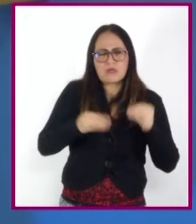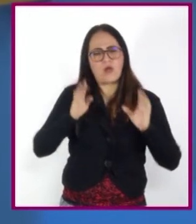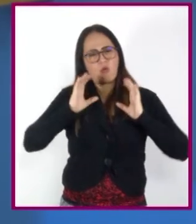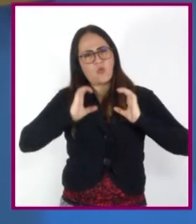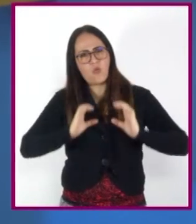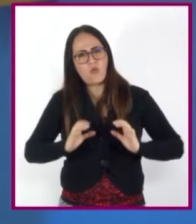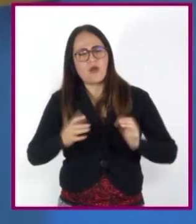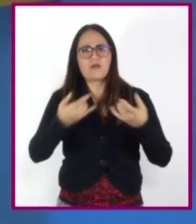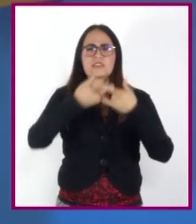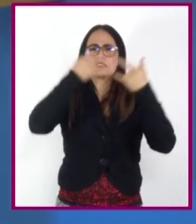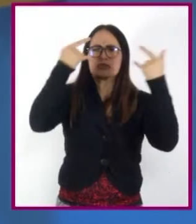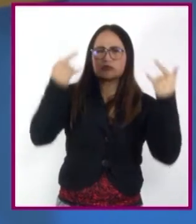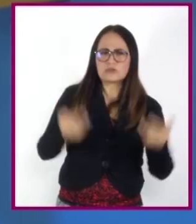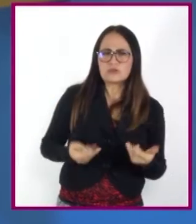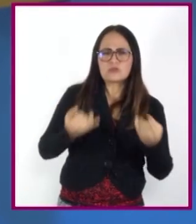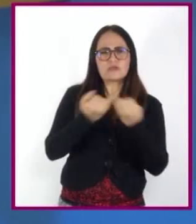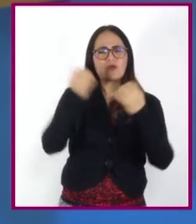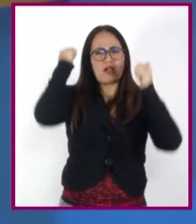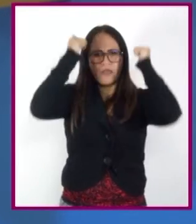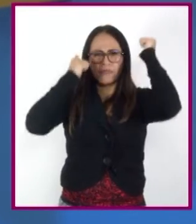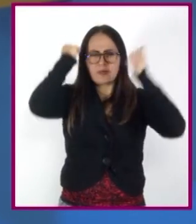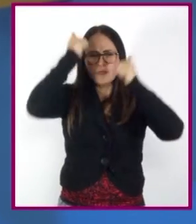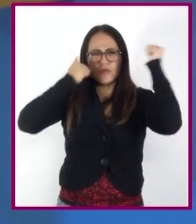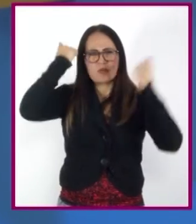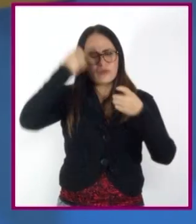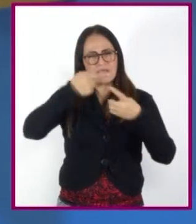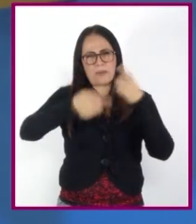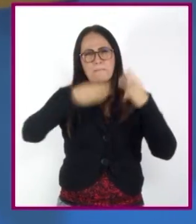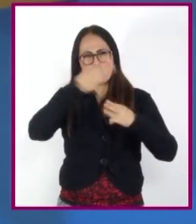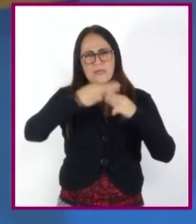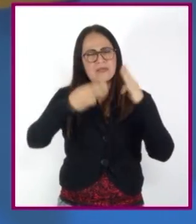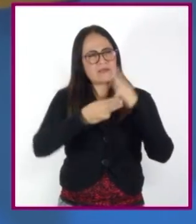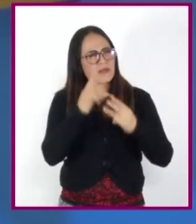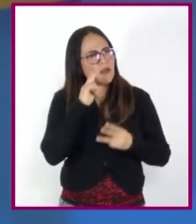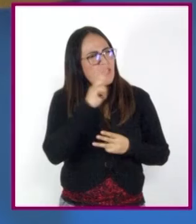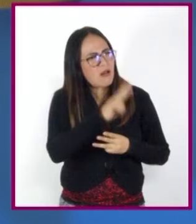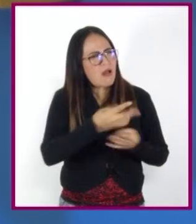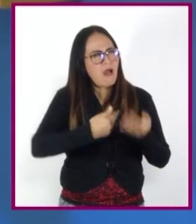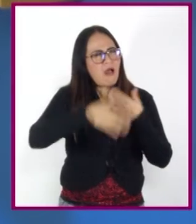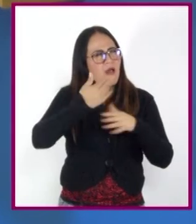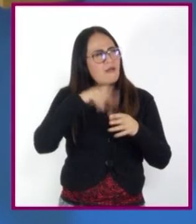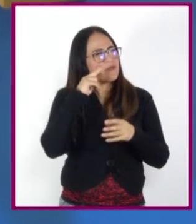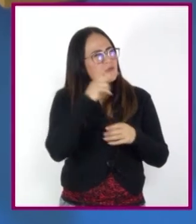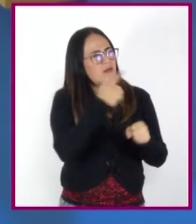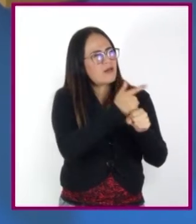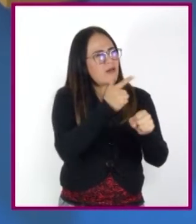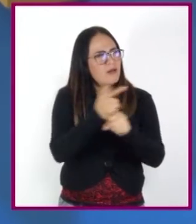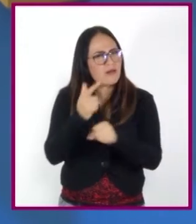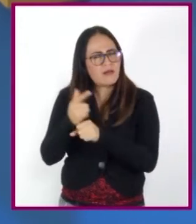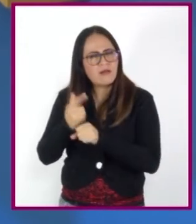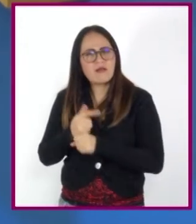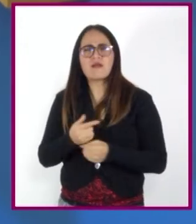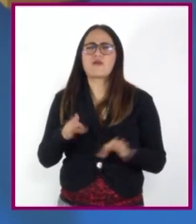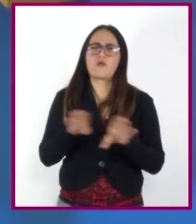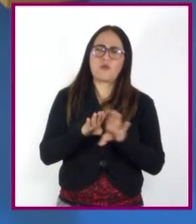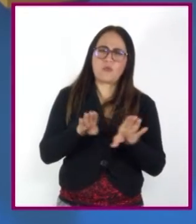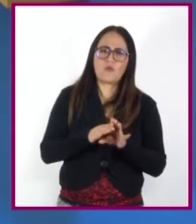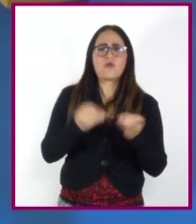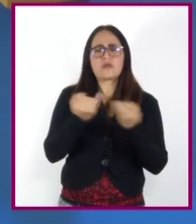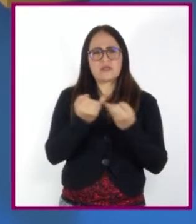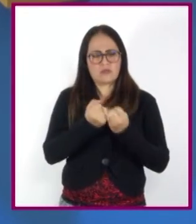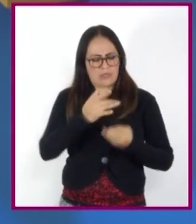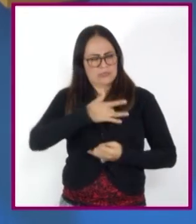la historia y la antropología dan cuenta de la diversidad sexual de las personas. La expresión de los